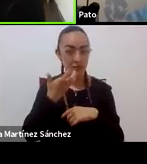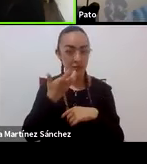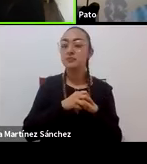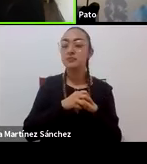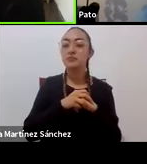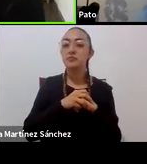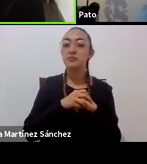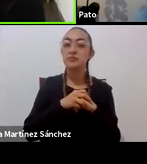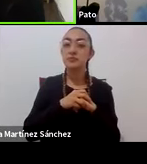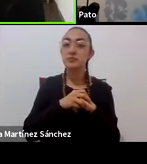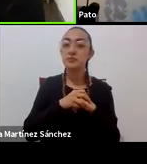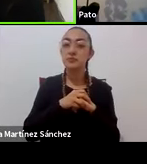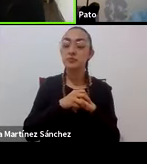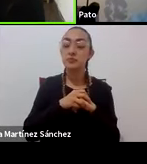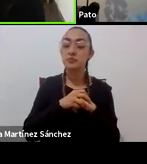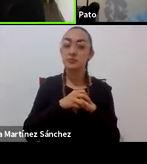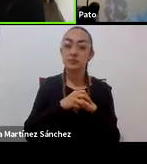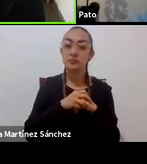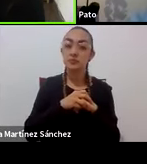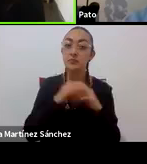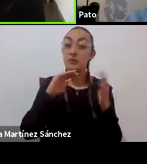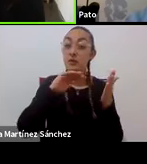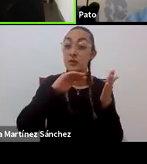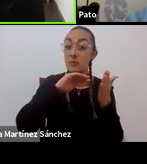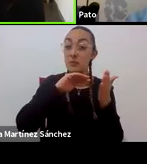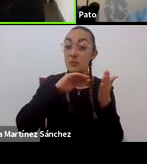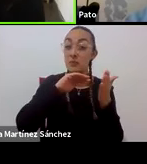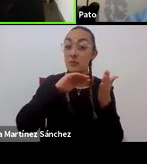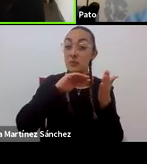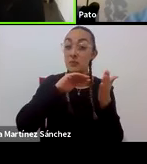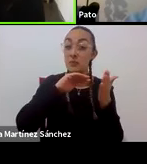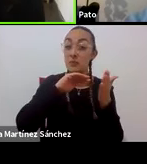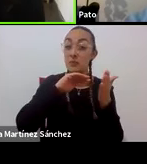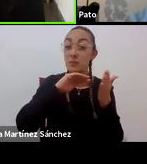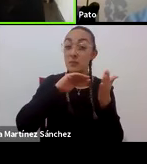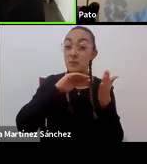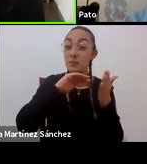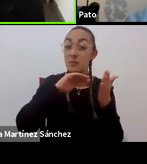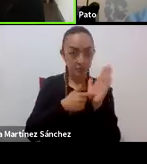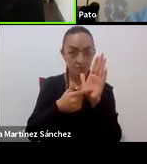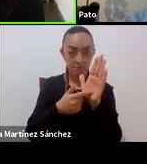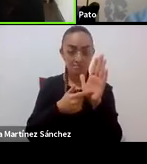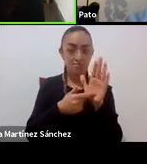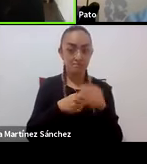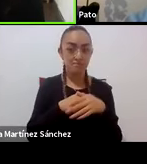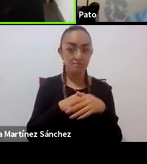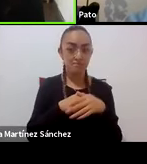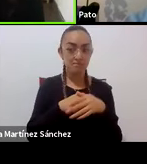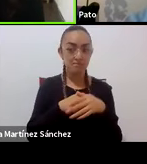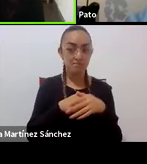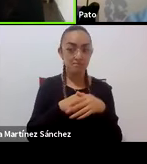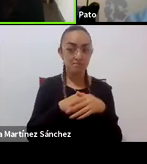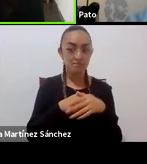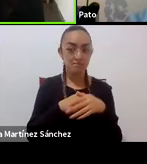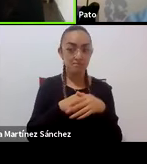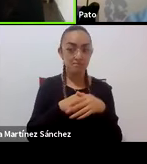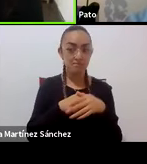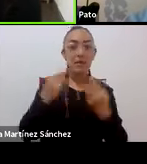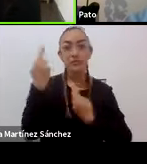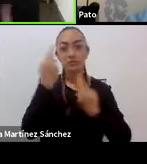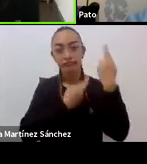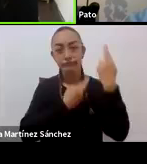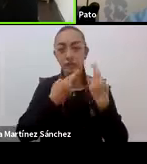todas las estrategias que estamos presentando aquí, platicando y analizando, y muchas de las